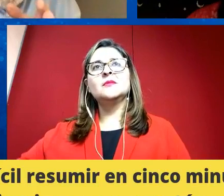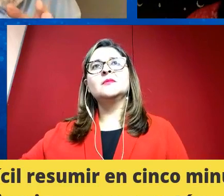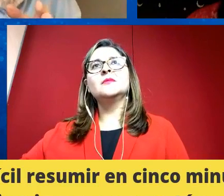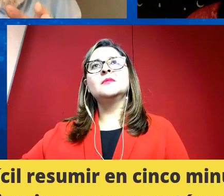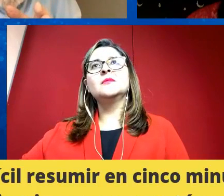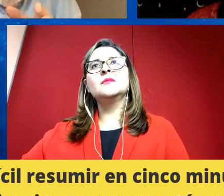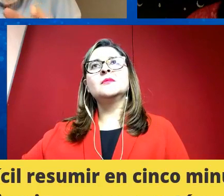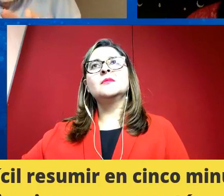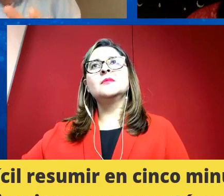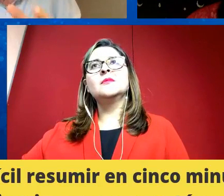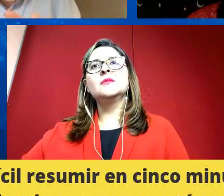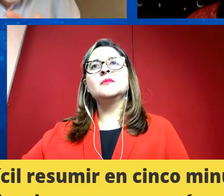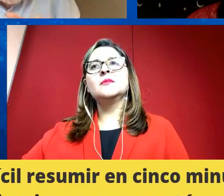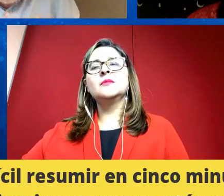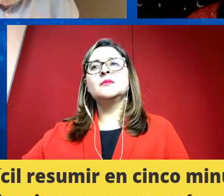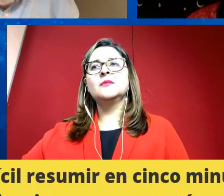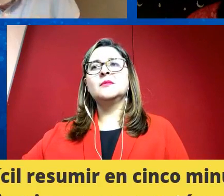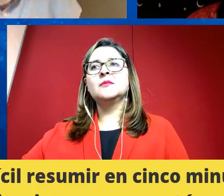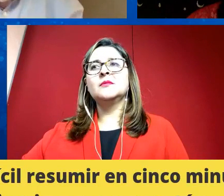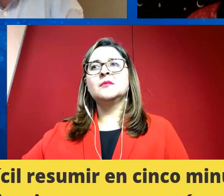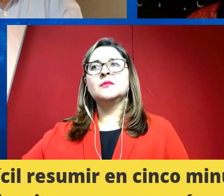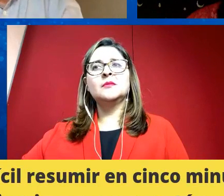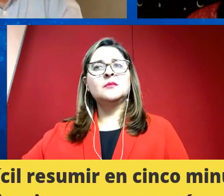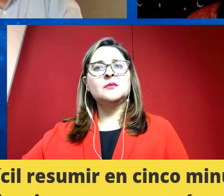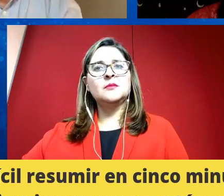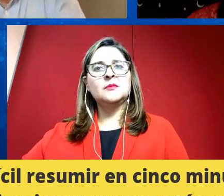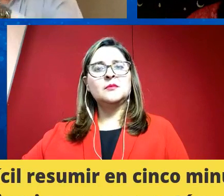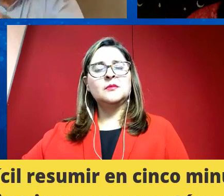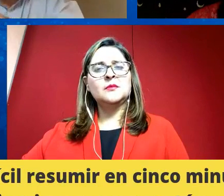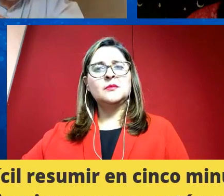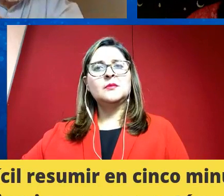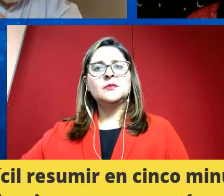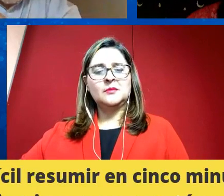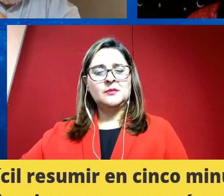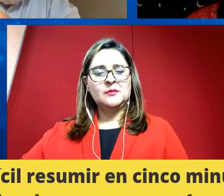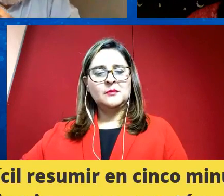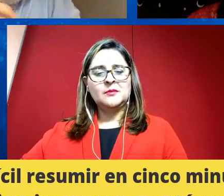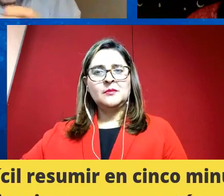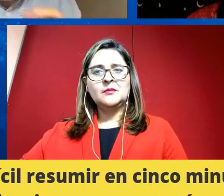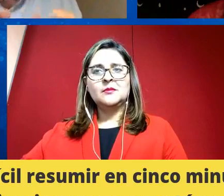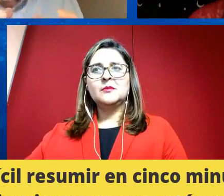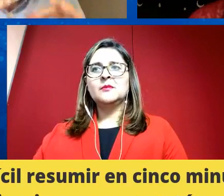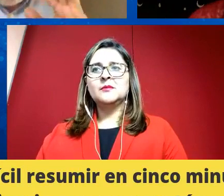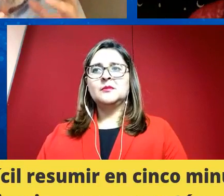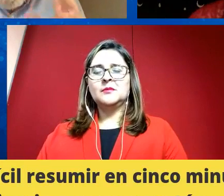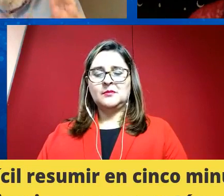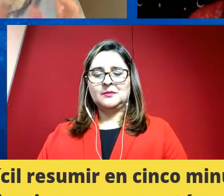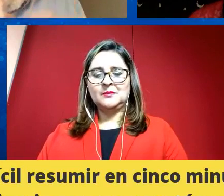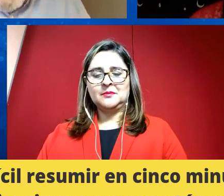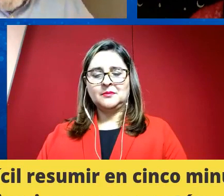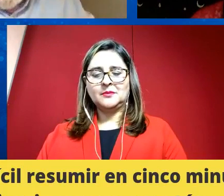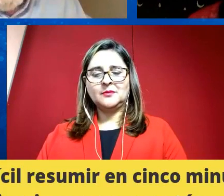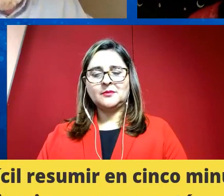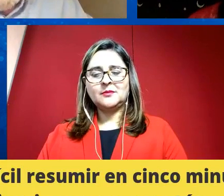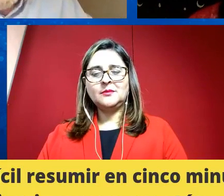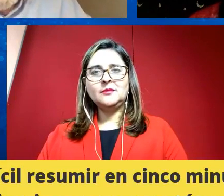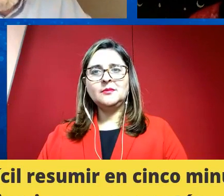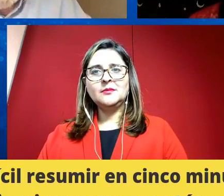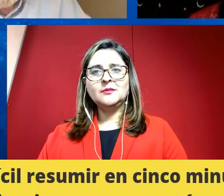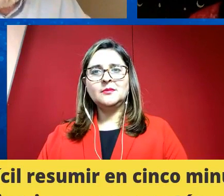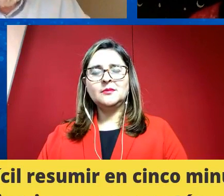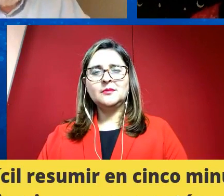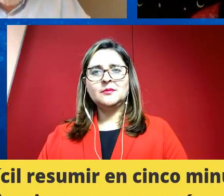algunos son mucho más grandes que la Tierra, son tipo Júpiter o más grandes que Júpiter, pero hay otros que son como más o menos la